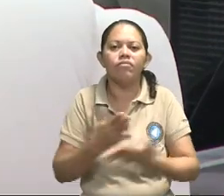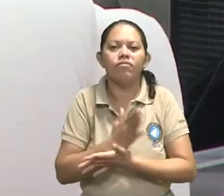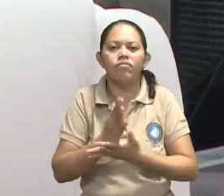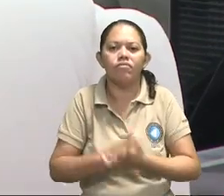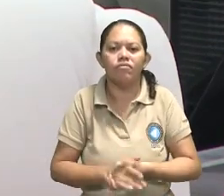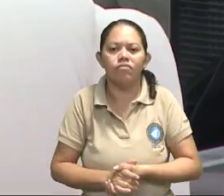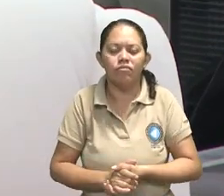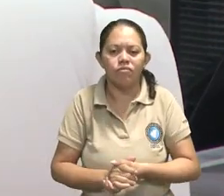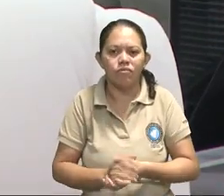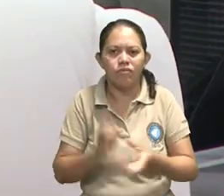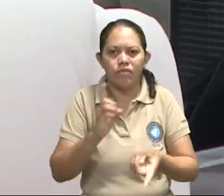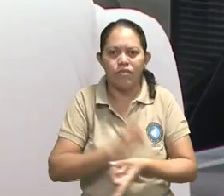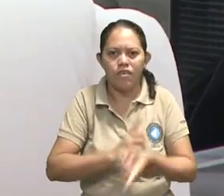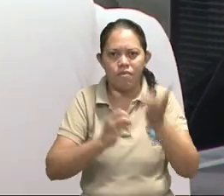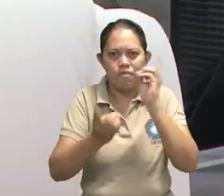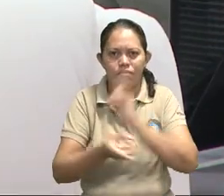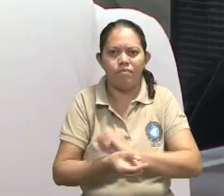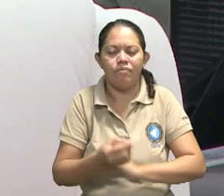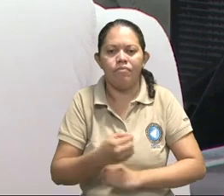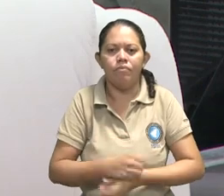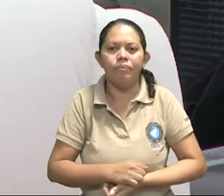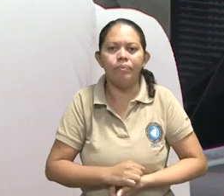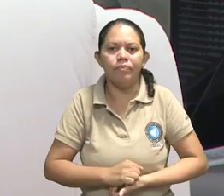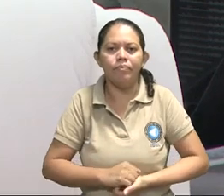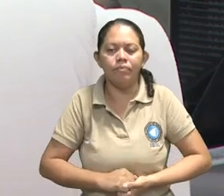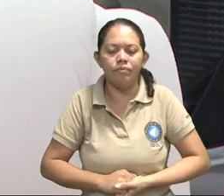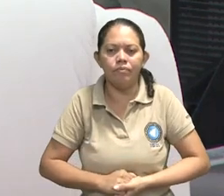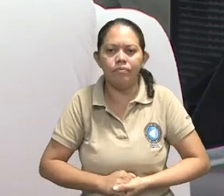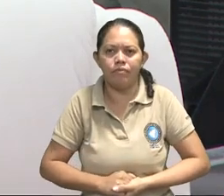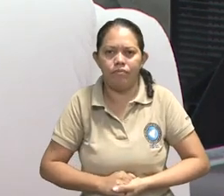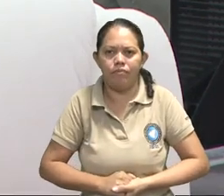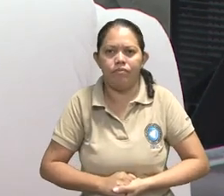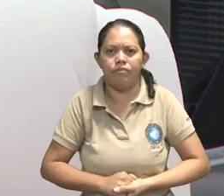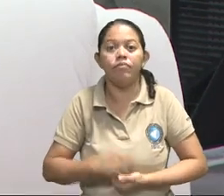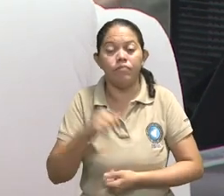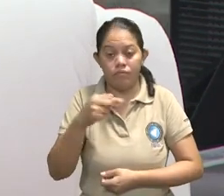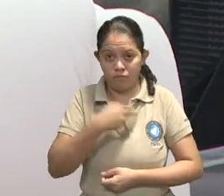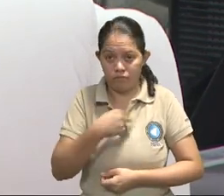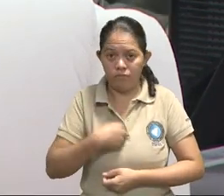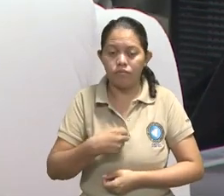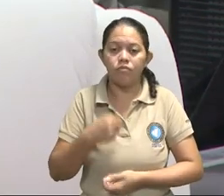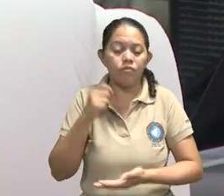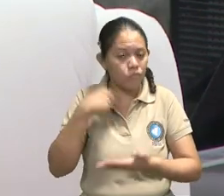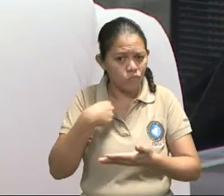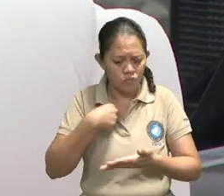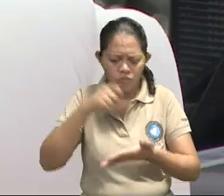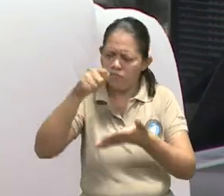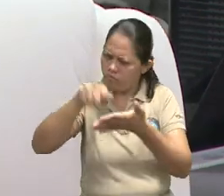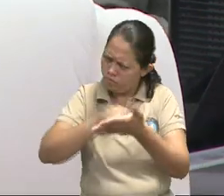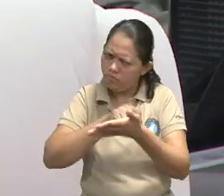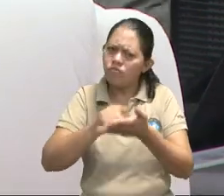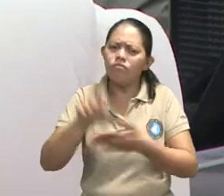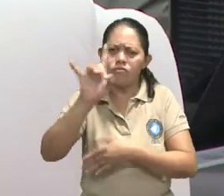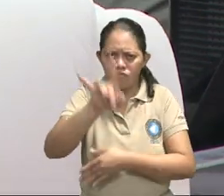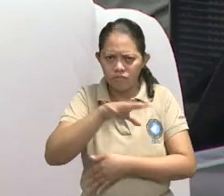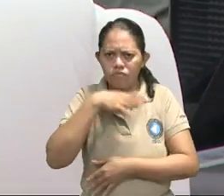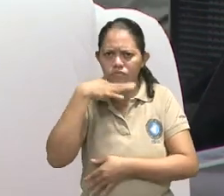ser modernizadas. Es más, yo hago votos para